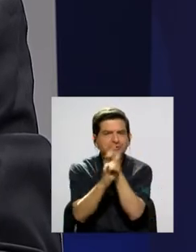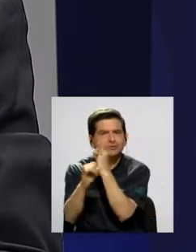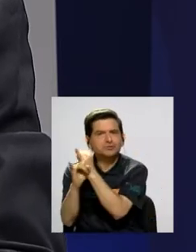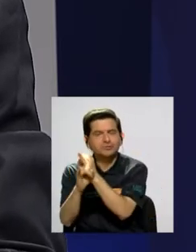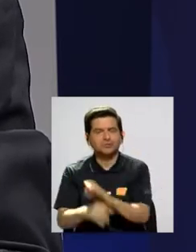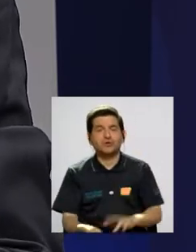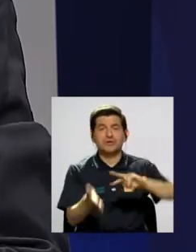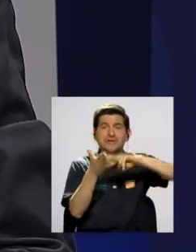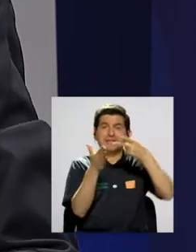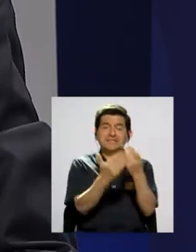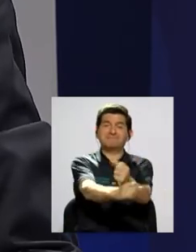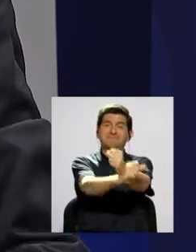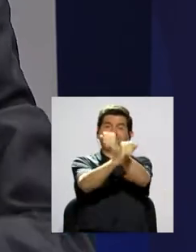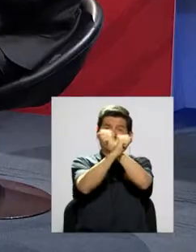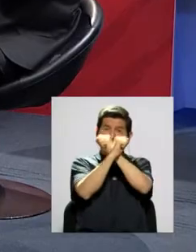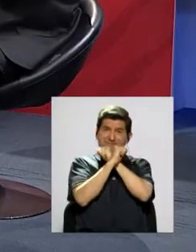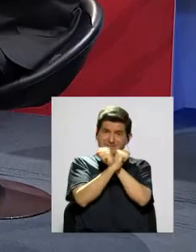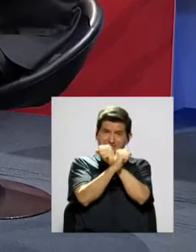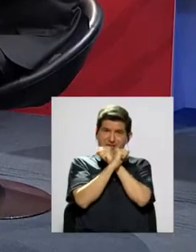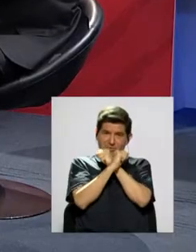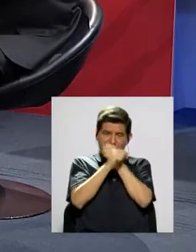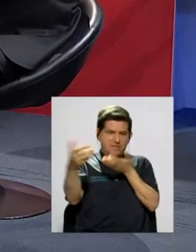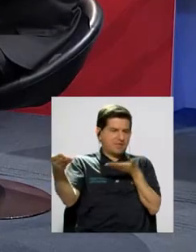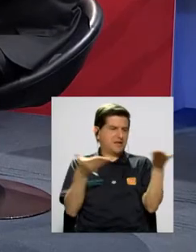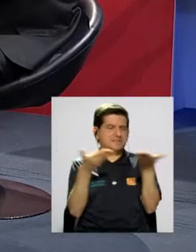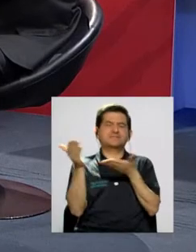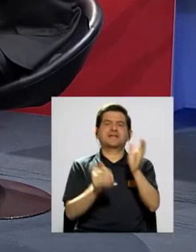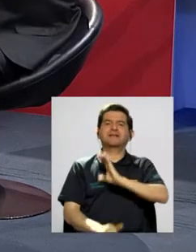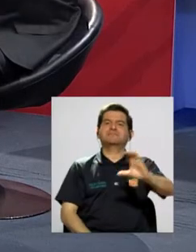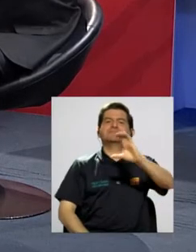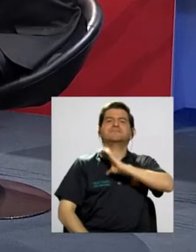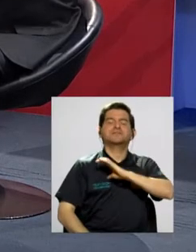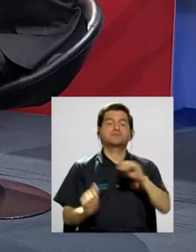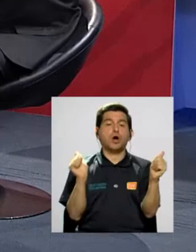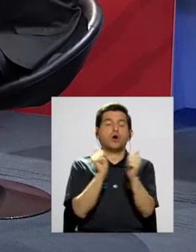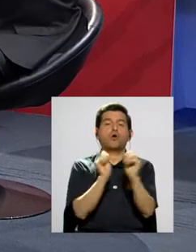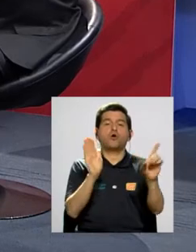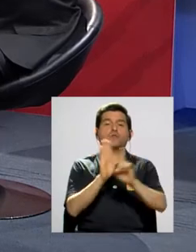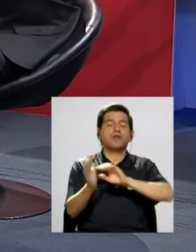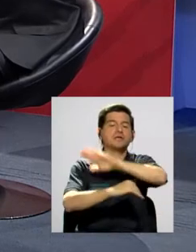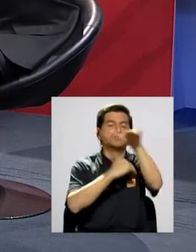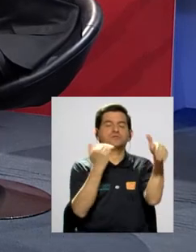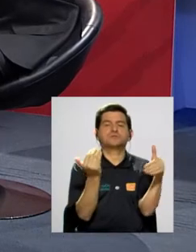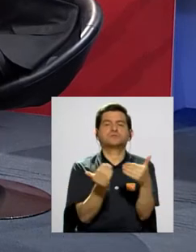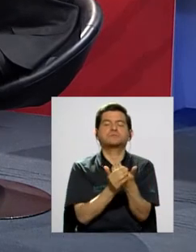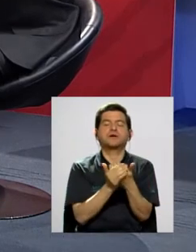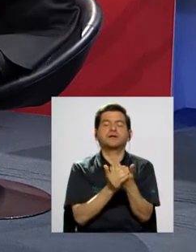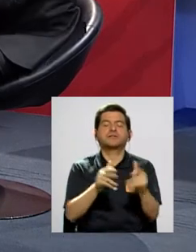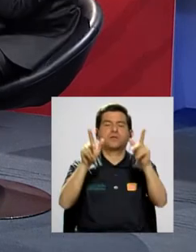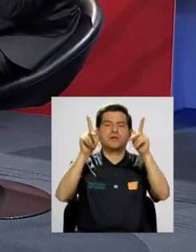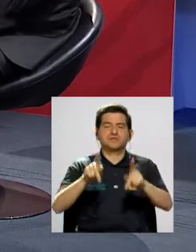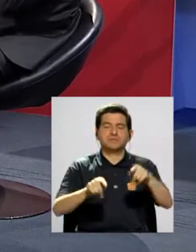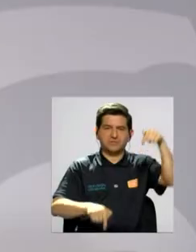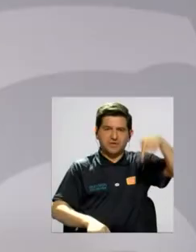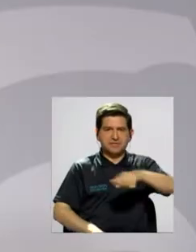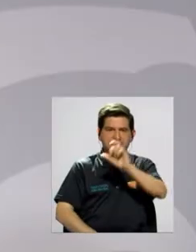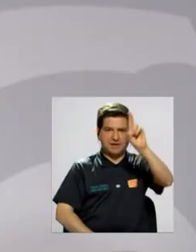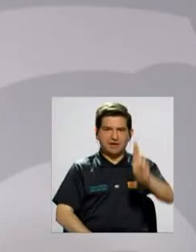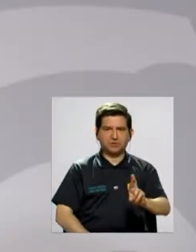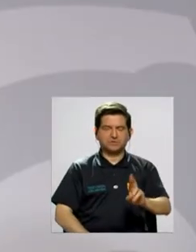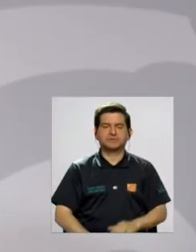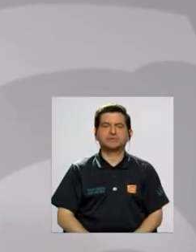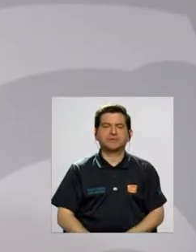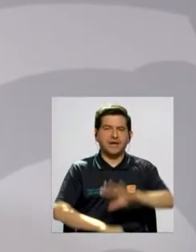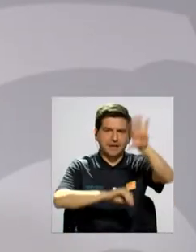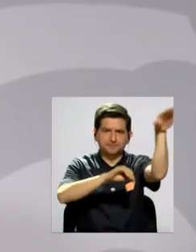que garanticen, como lo dijimos, servicios de calidad con derechos para todas y todos en Costa Rica.